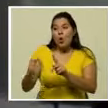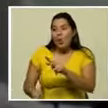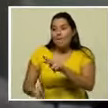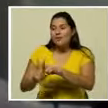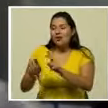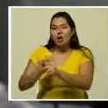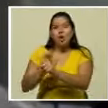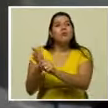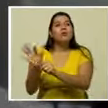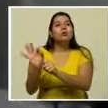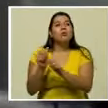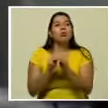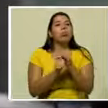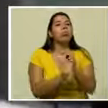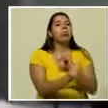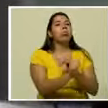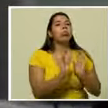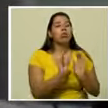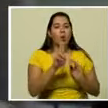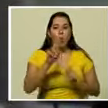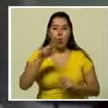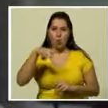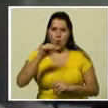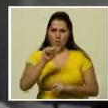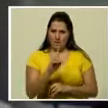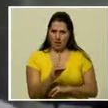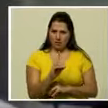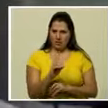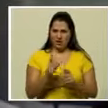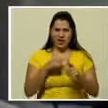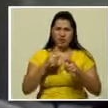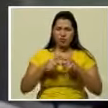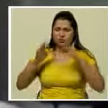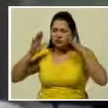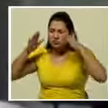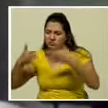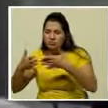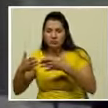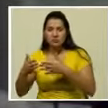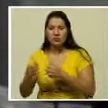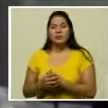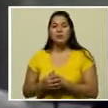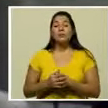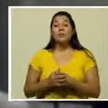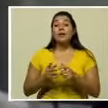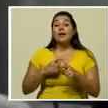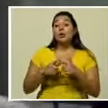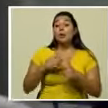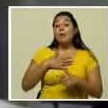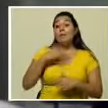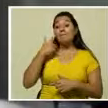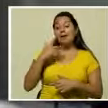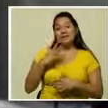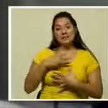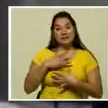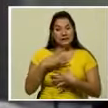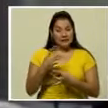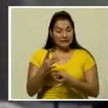hablando porque se vino la crisis sanitaria y había que unir y buscar unidad y demás. Me parece